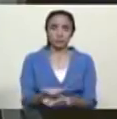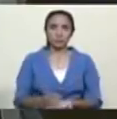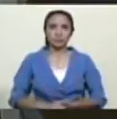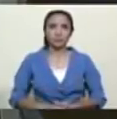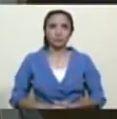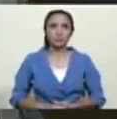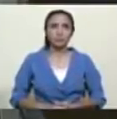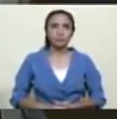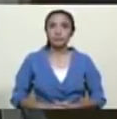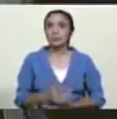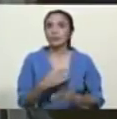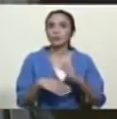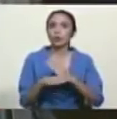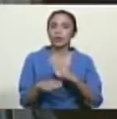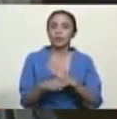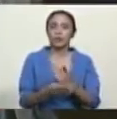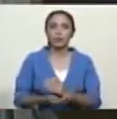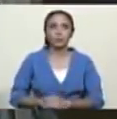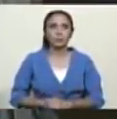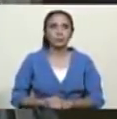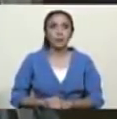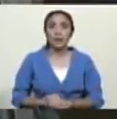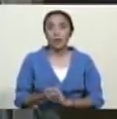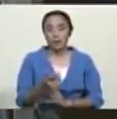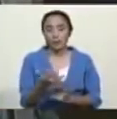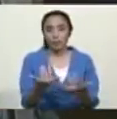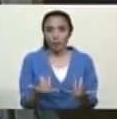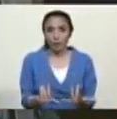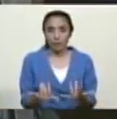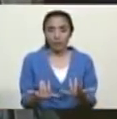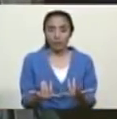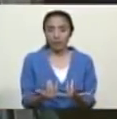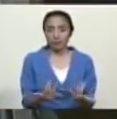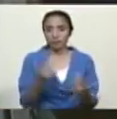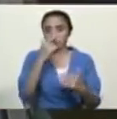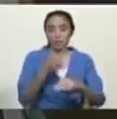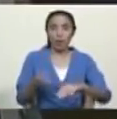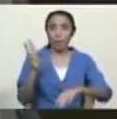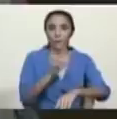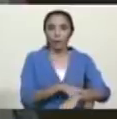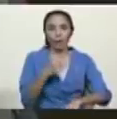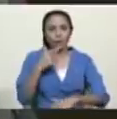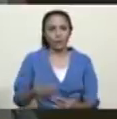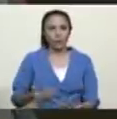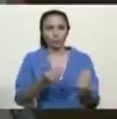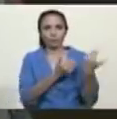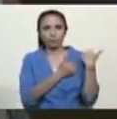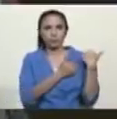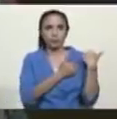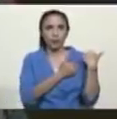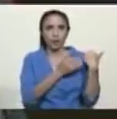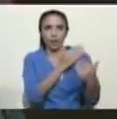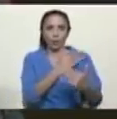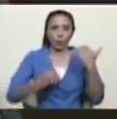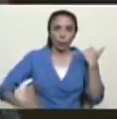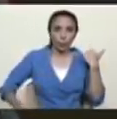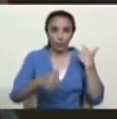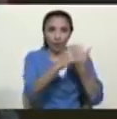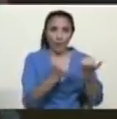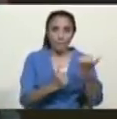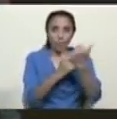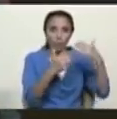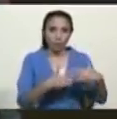Y hasta ahora que vienen y llegan a la cumbre de todo y se autoproclama con el apoyo de Estados